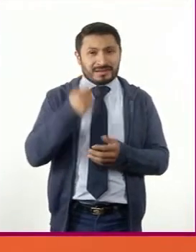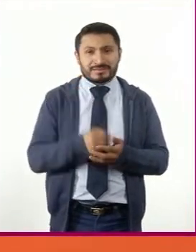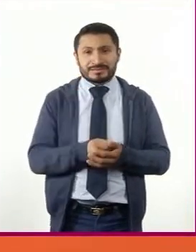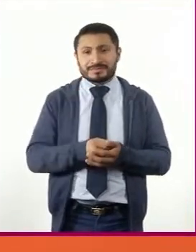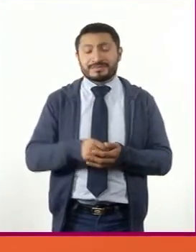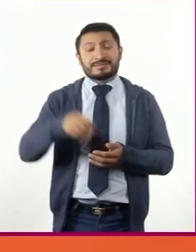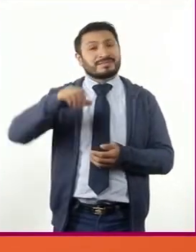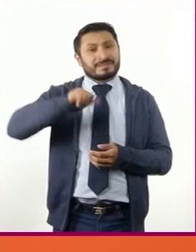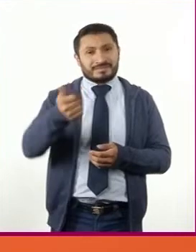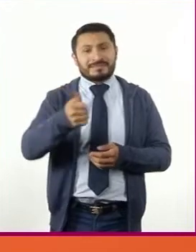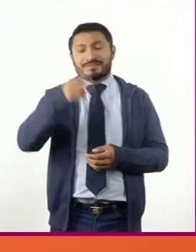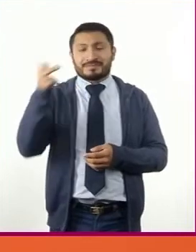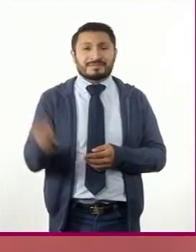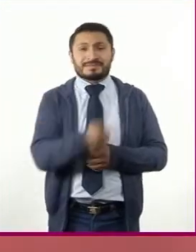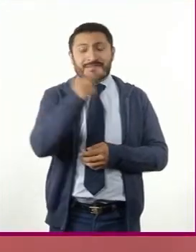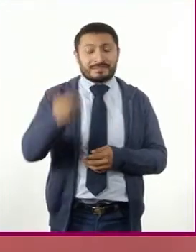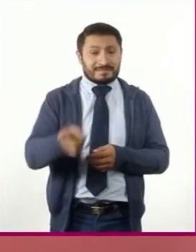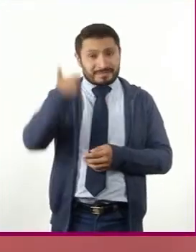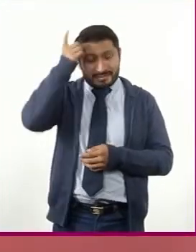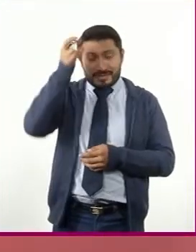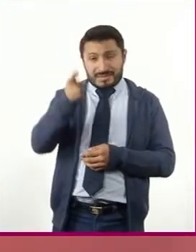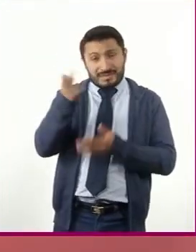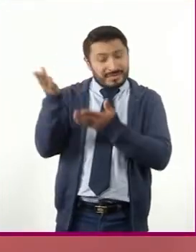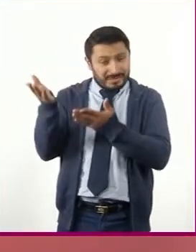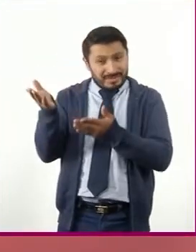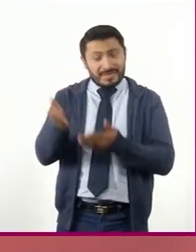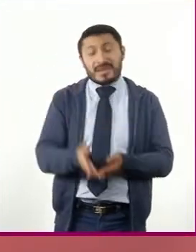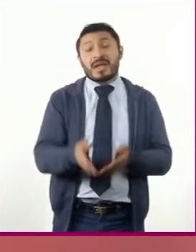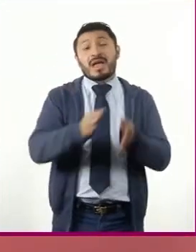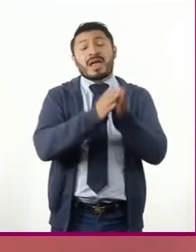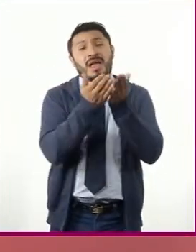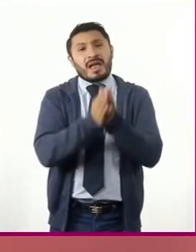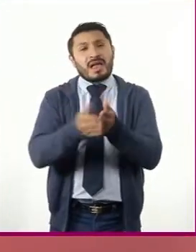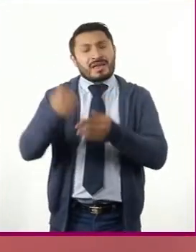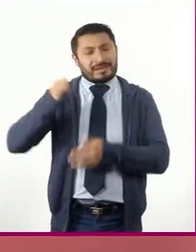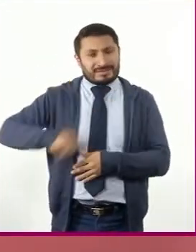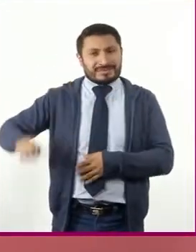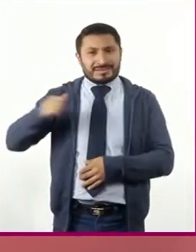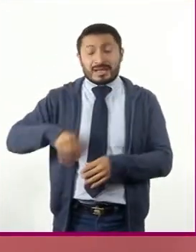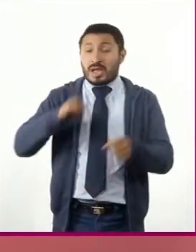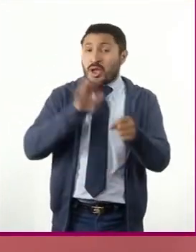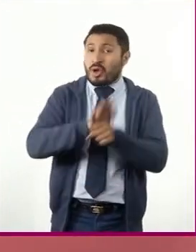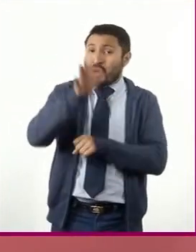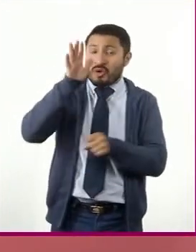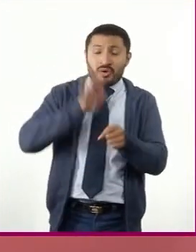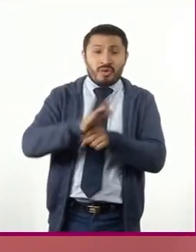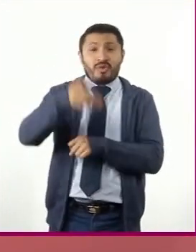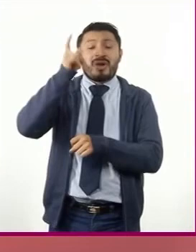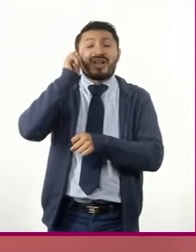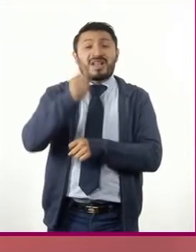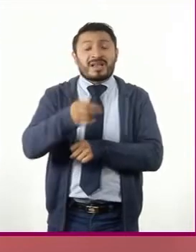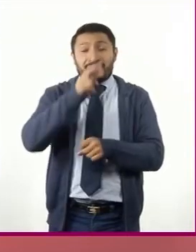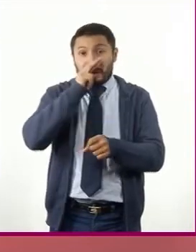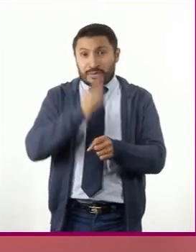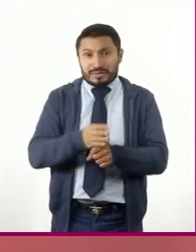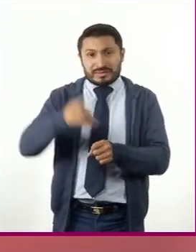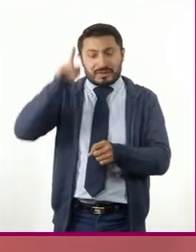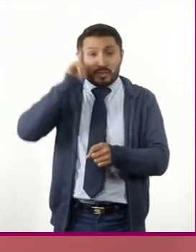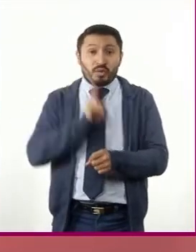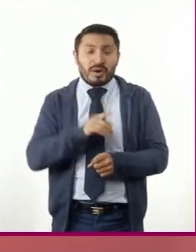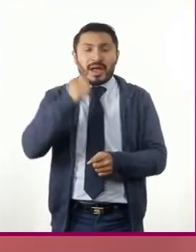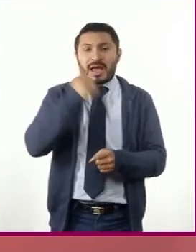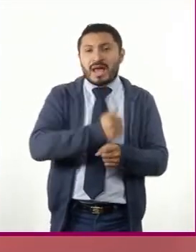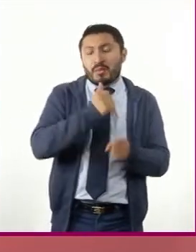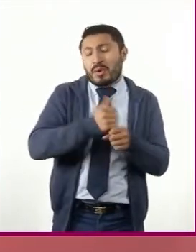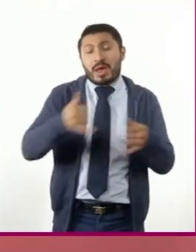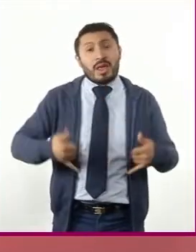tengo otro cuestionamiento para el doctor. En las obras del Renacimiento, ¿cuál es el papel de la mujer, los ancianos y los